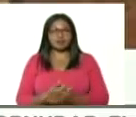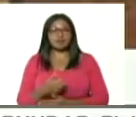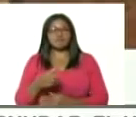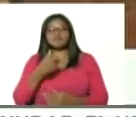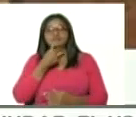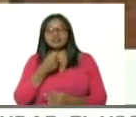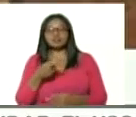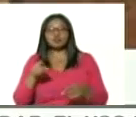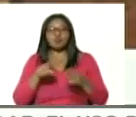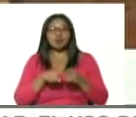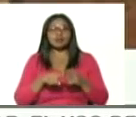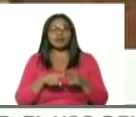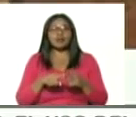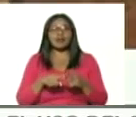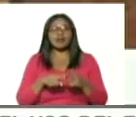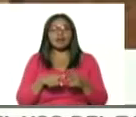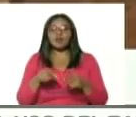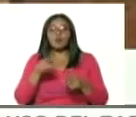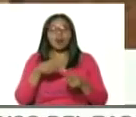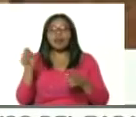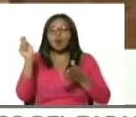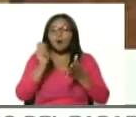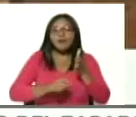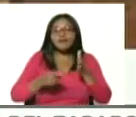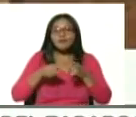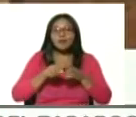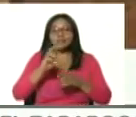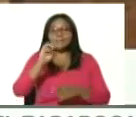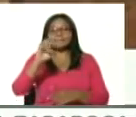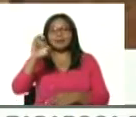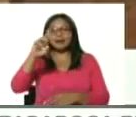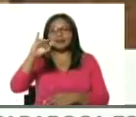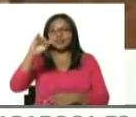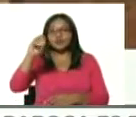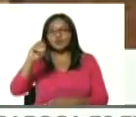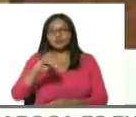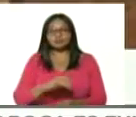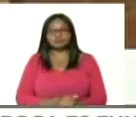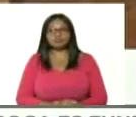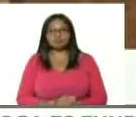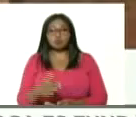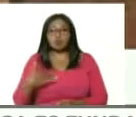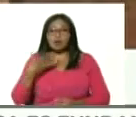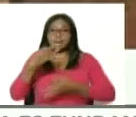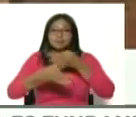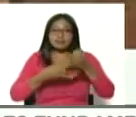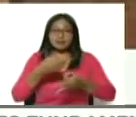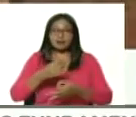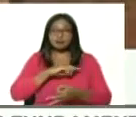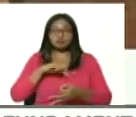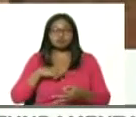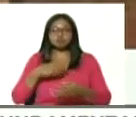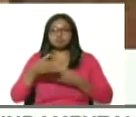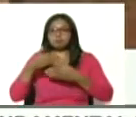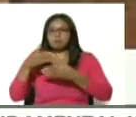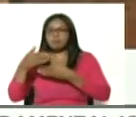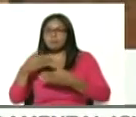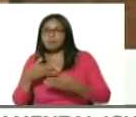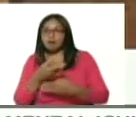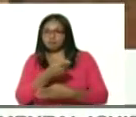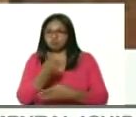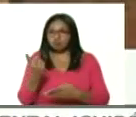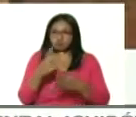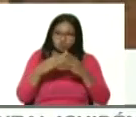de Mario Silva. Arrancó ya en debate. ¿Qué me pueden decir ustedes aquí conversaditos, Luis José,